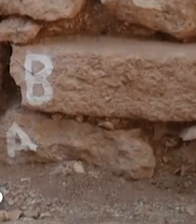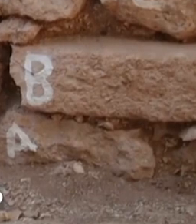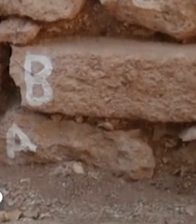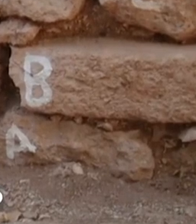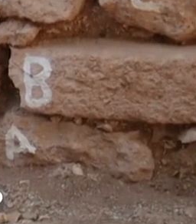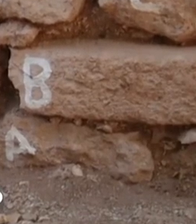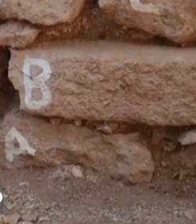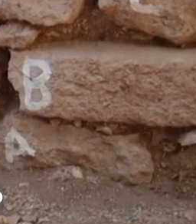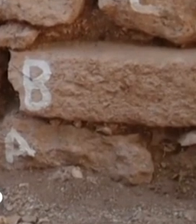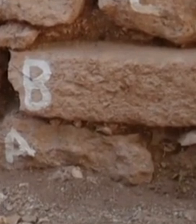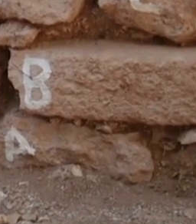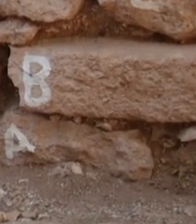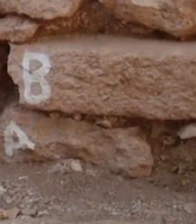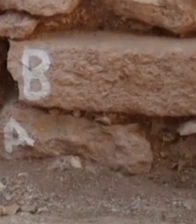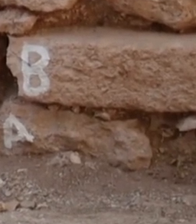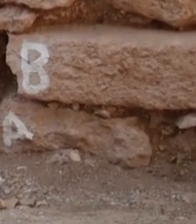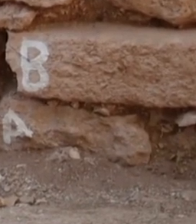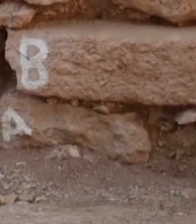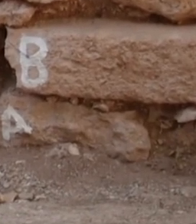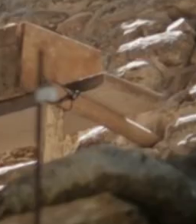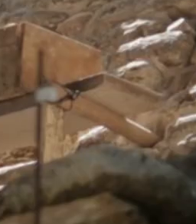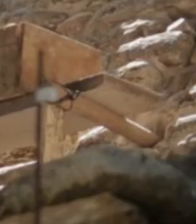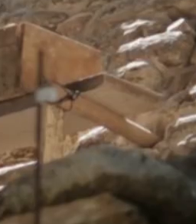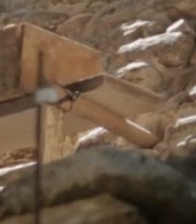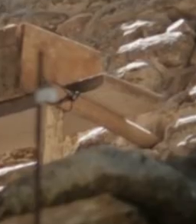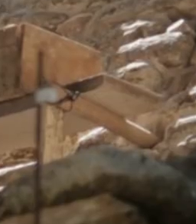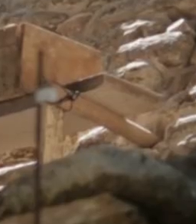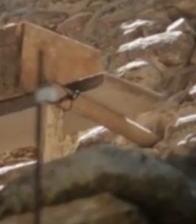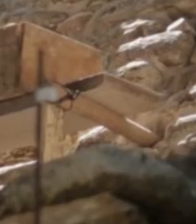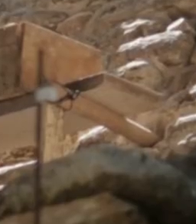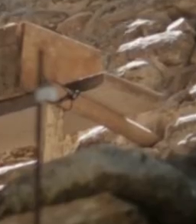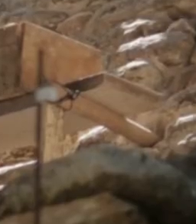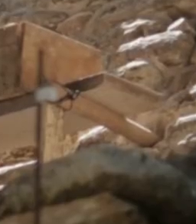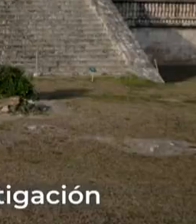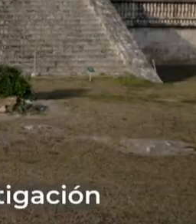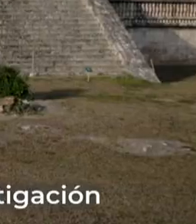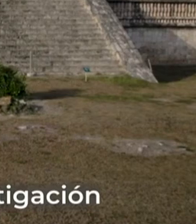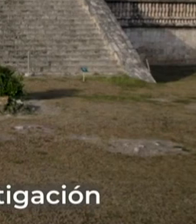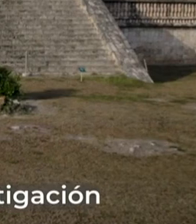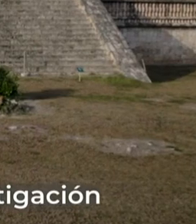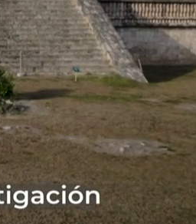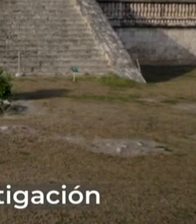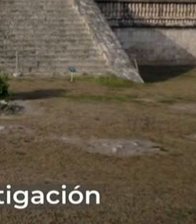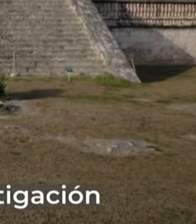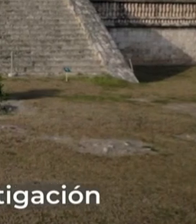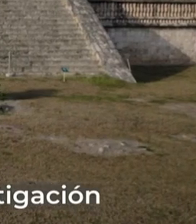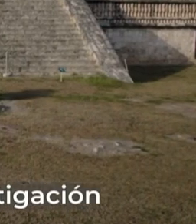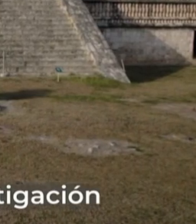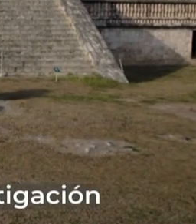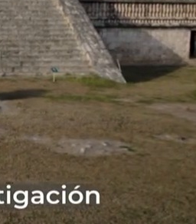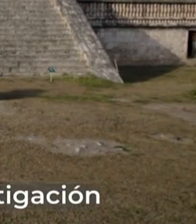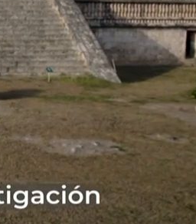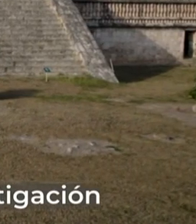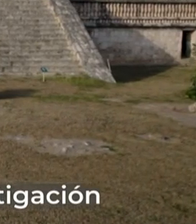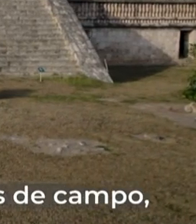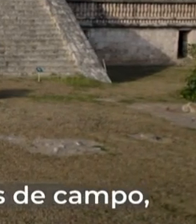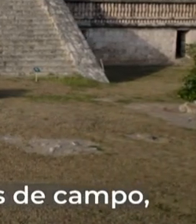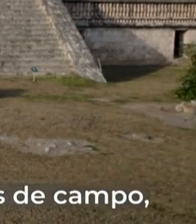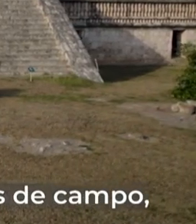Gracias al Programa de Mejoramiento de Zonas Arqueológicas, Promesa Tren Maya, en Sayil se ha concluido el proyecto